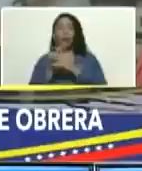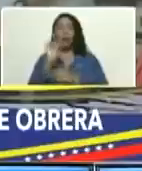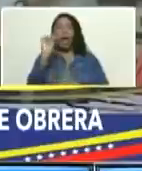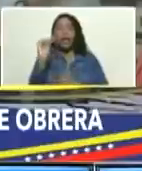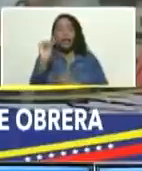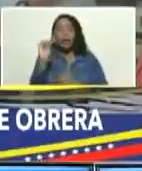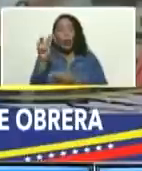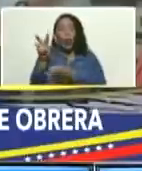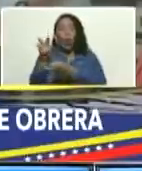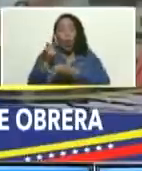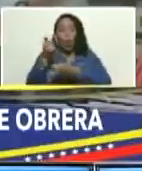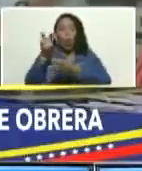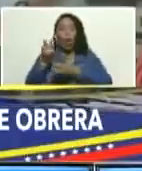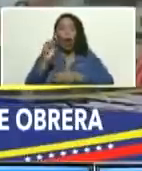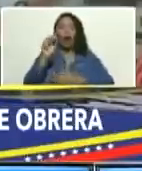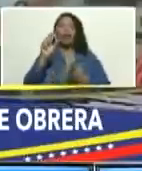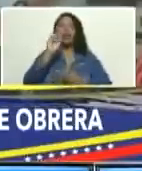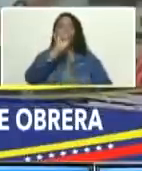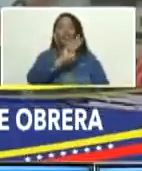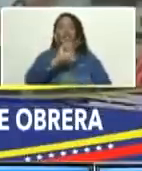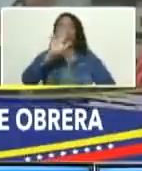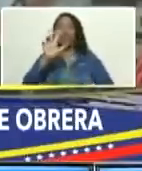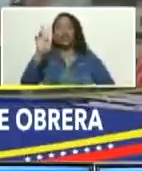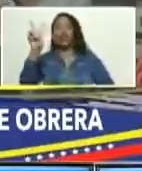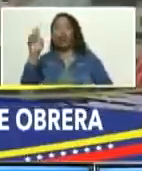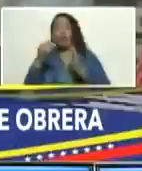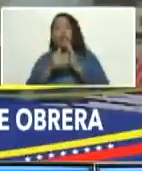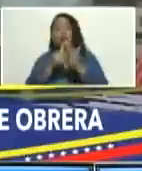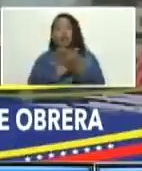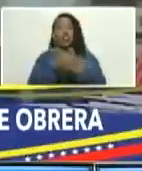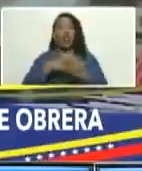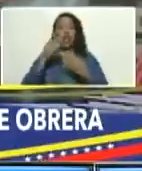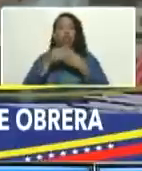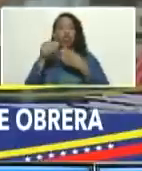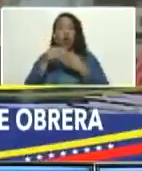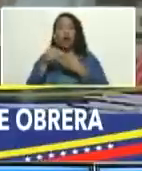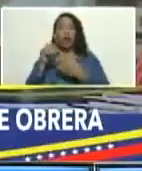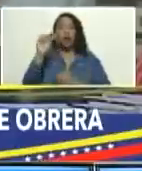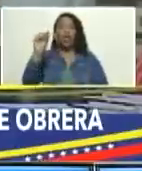¿Ustedes se imaginan 232 mil millones de dólares?